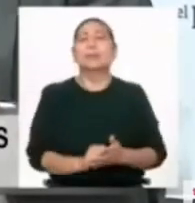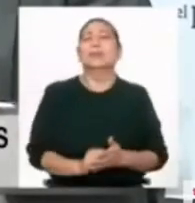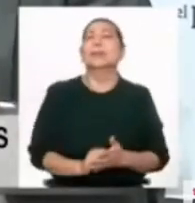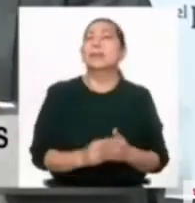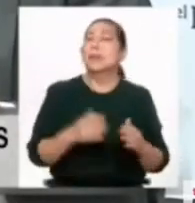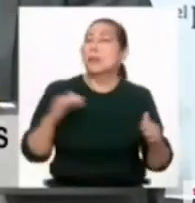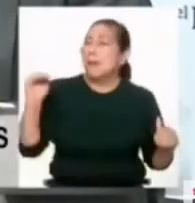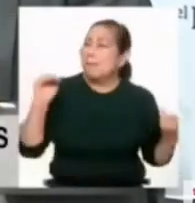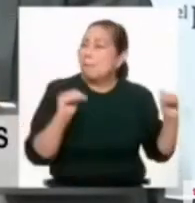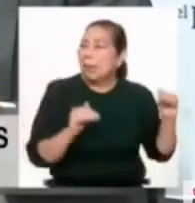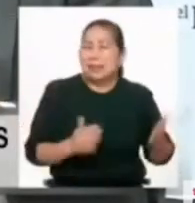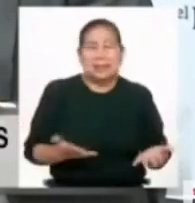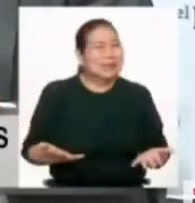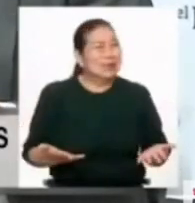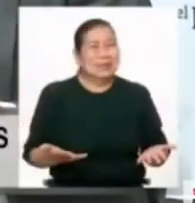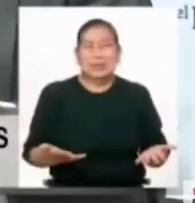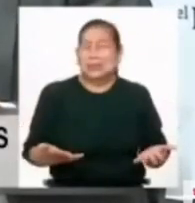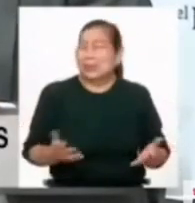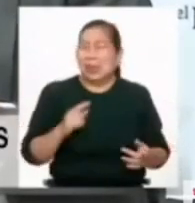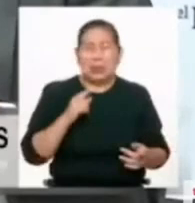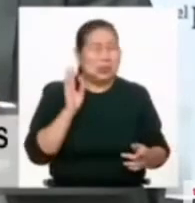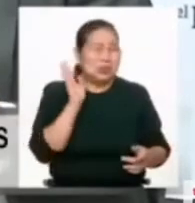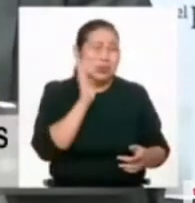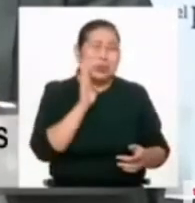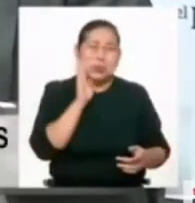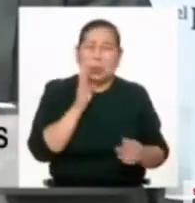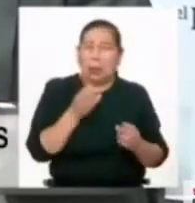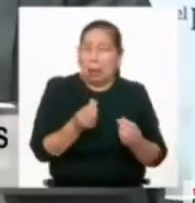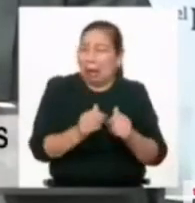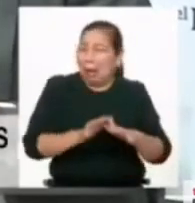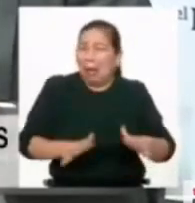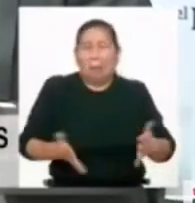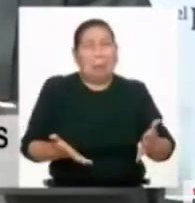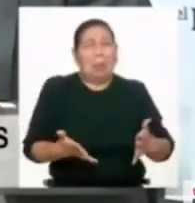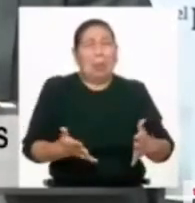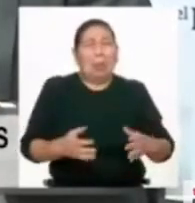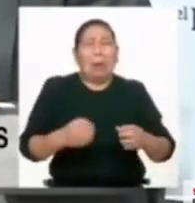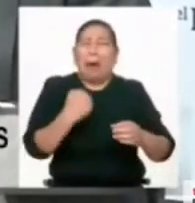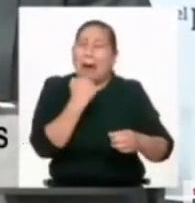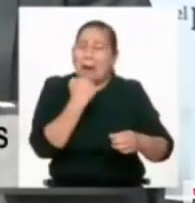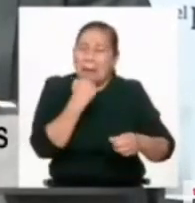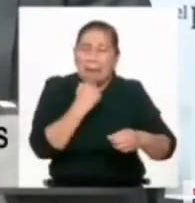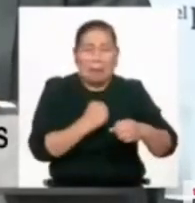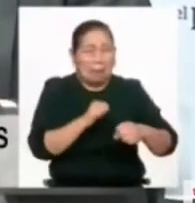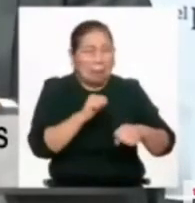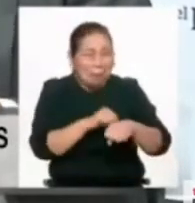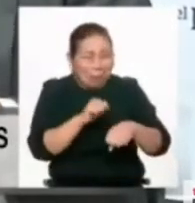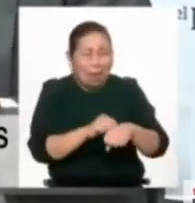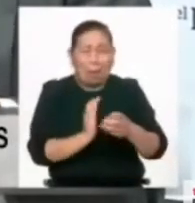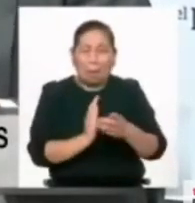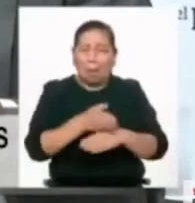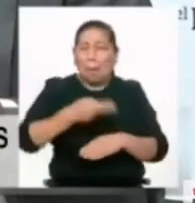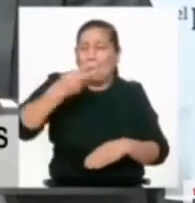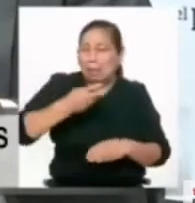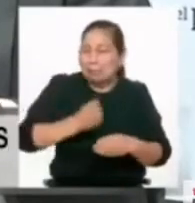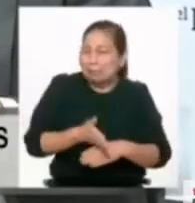la playa totalmente, es un charco, ya no hay arena, sino hay muro de piedras para impedir que la gente